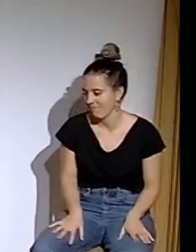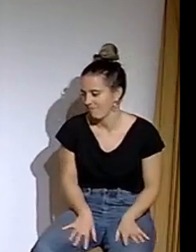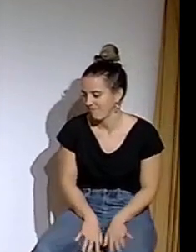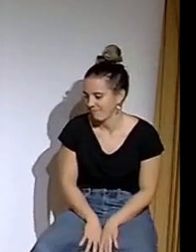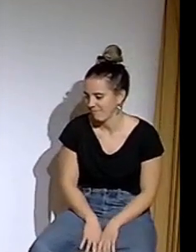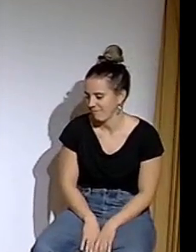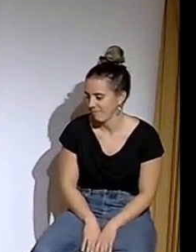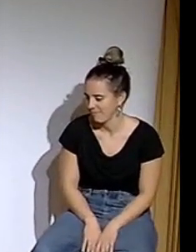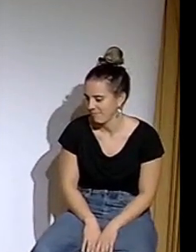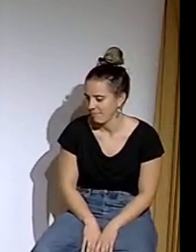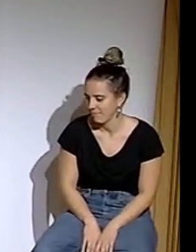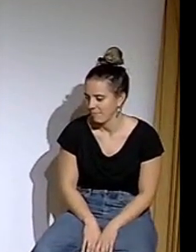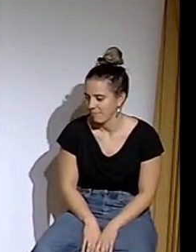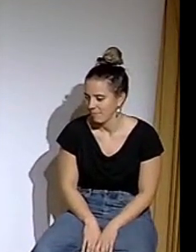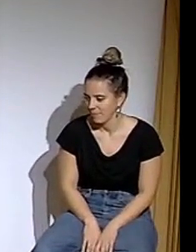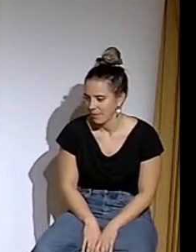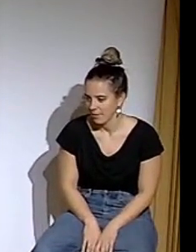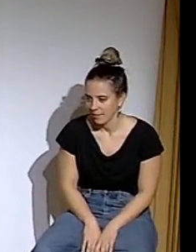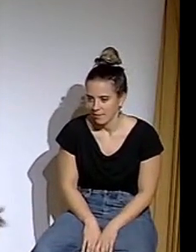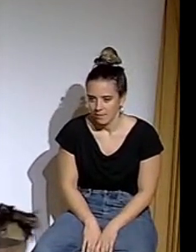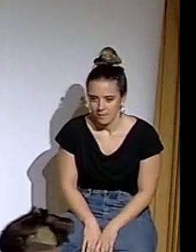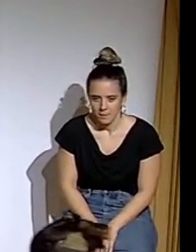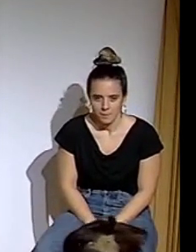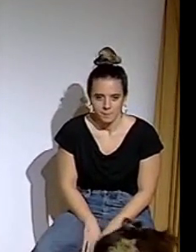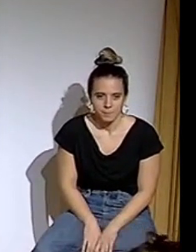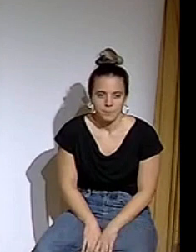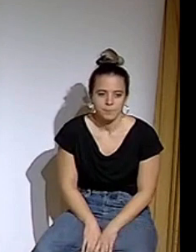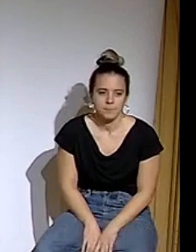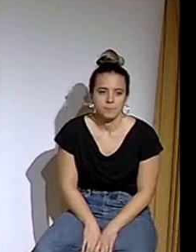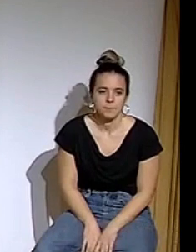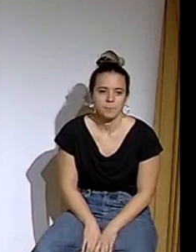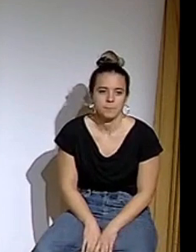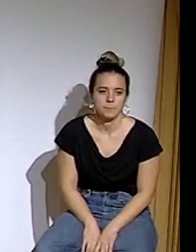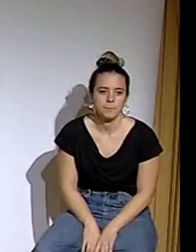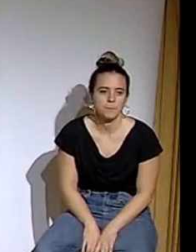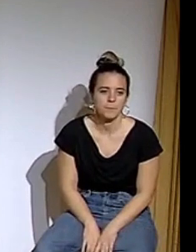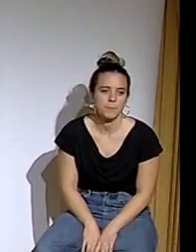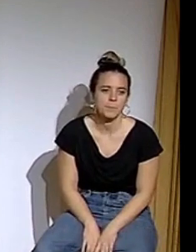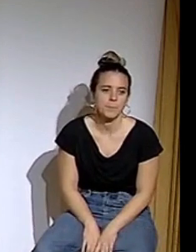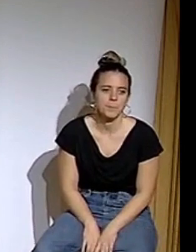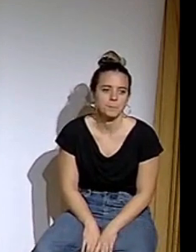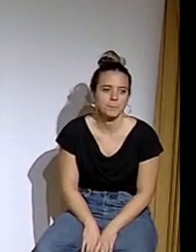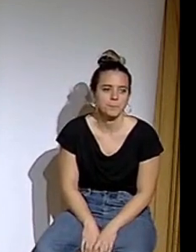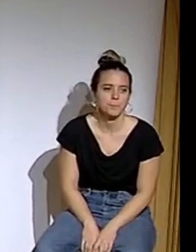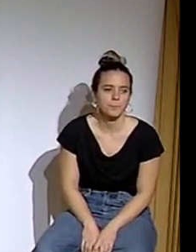Vale pues Ahora Elena te pasa el micro Gracias l